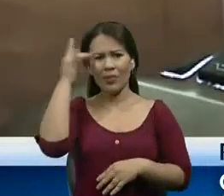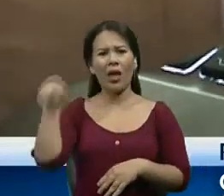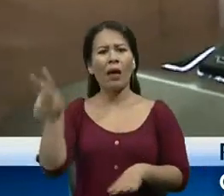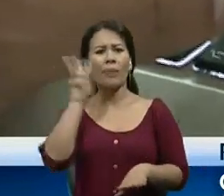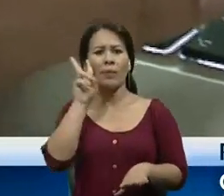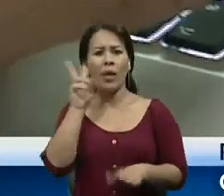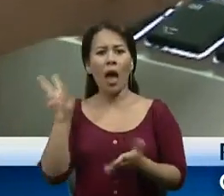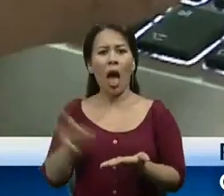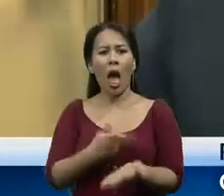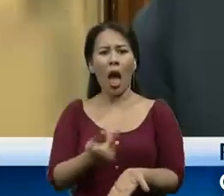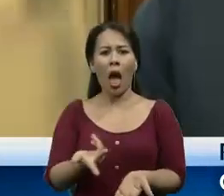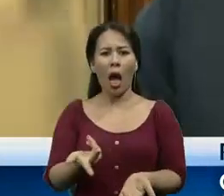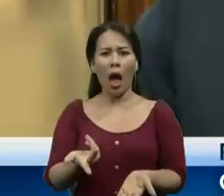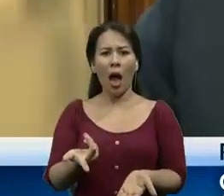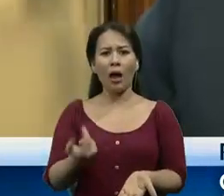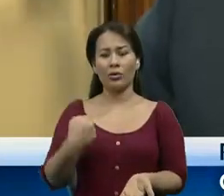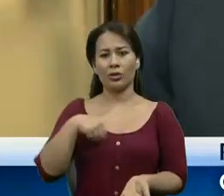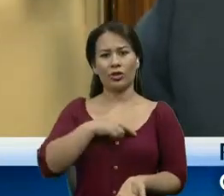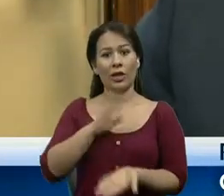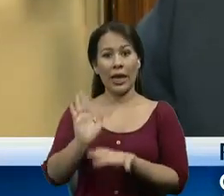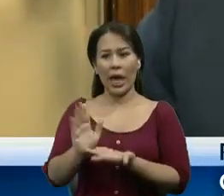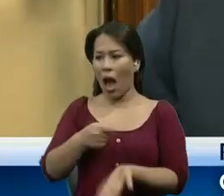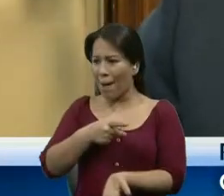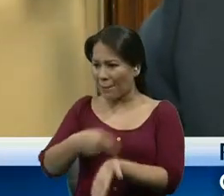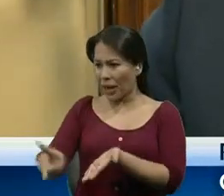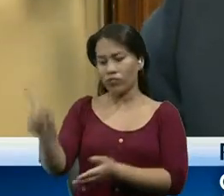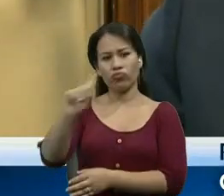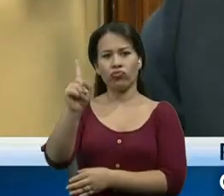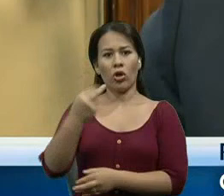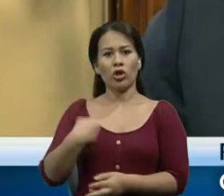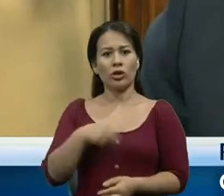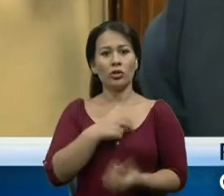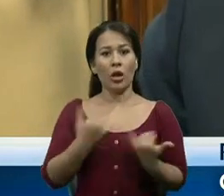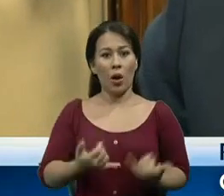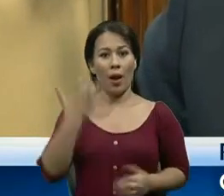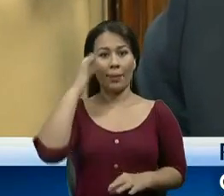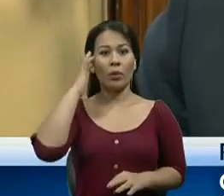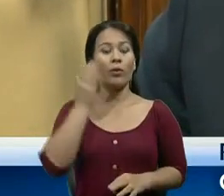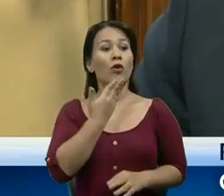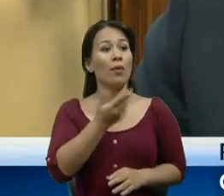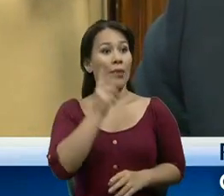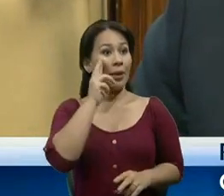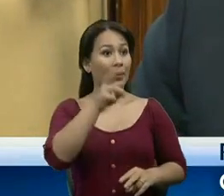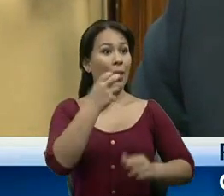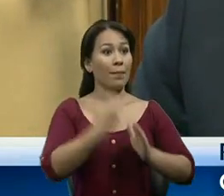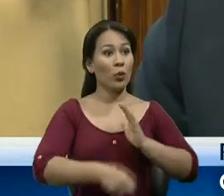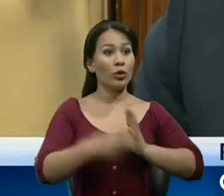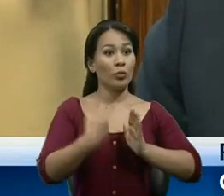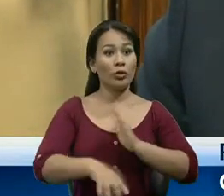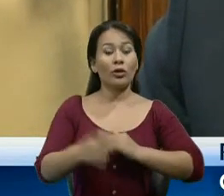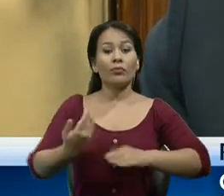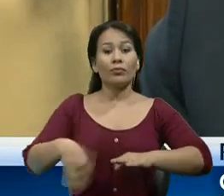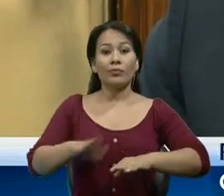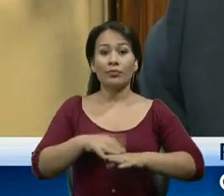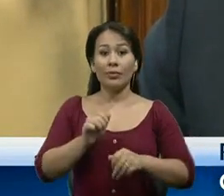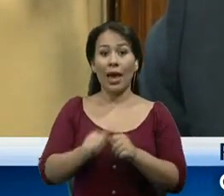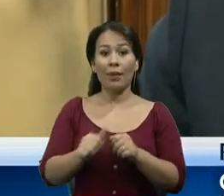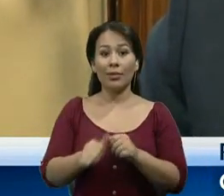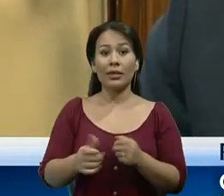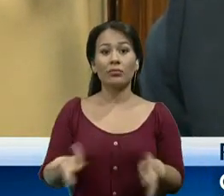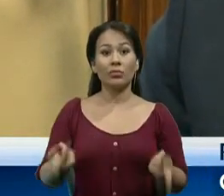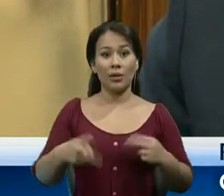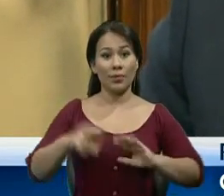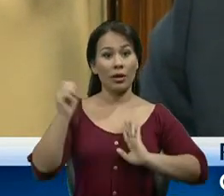General del Estado. Bueno, ahora es la recuperación de los recursos, más las sanciones que son de tipo administrativo, civil y hasta